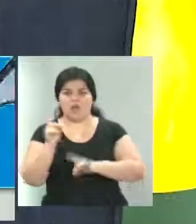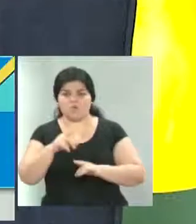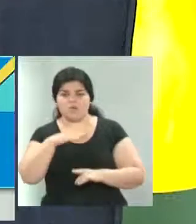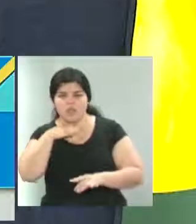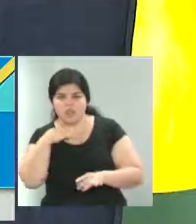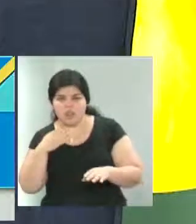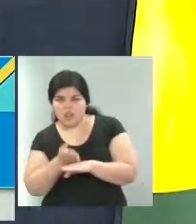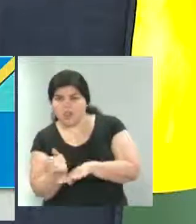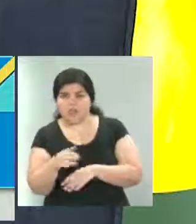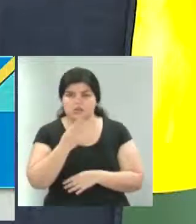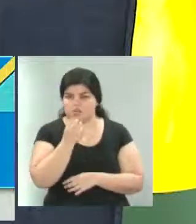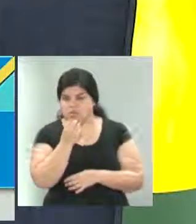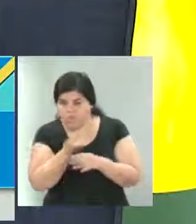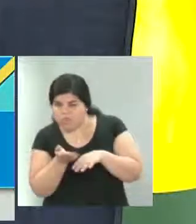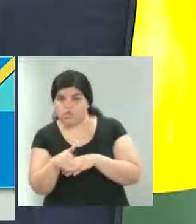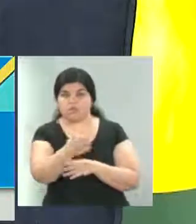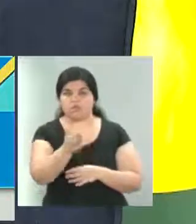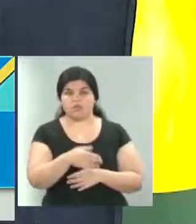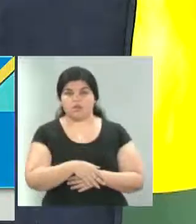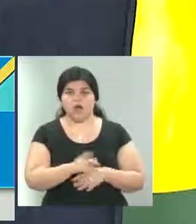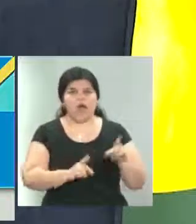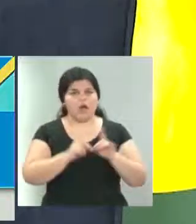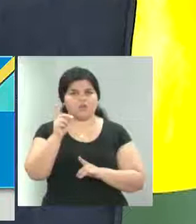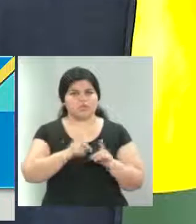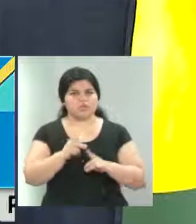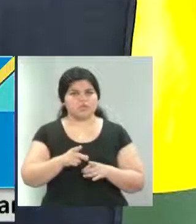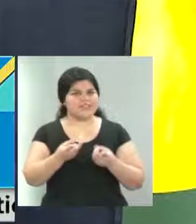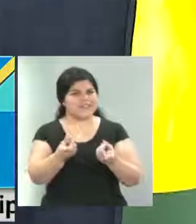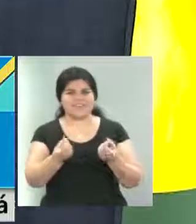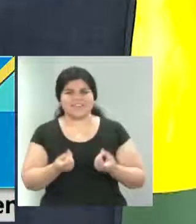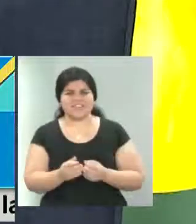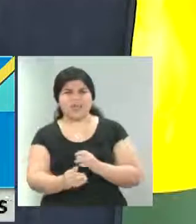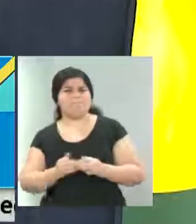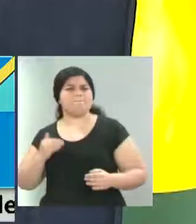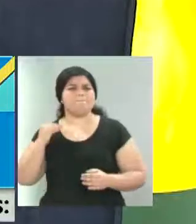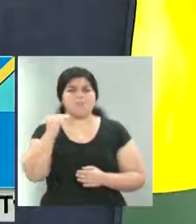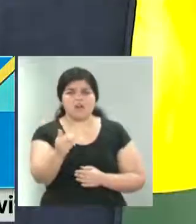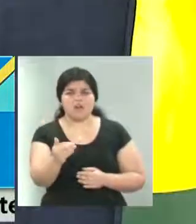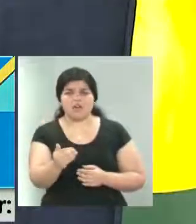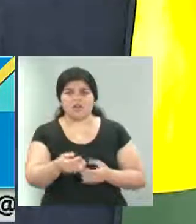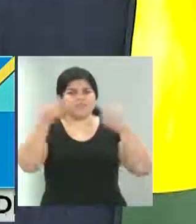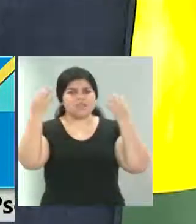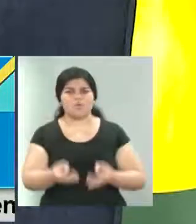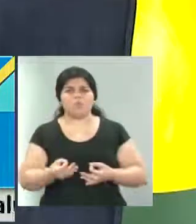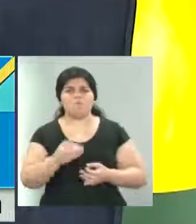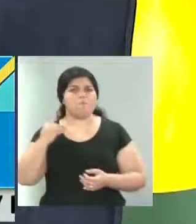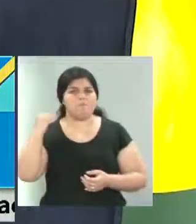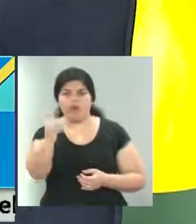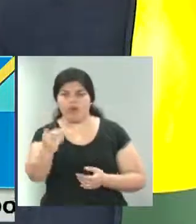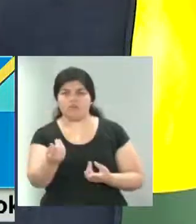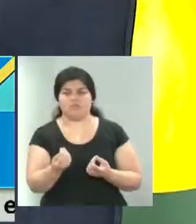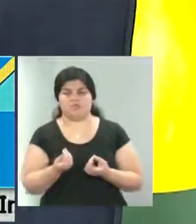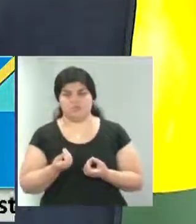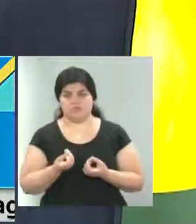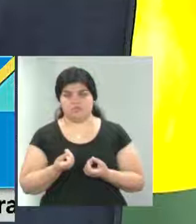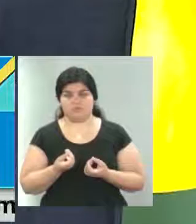tener un operativo a lo mejor más estricto, de un esfuerzo más del que se hace. Pero yo creo